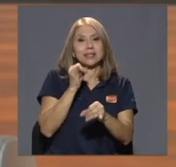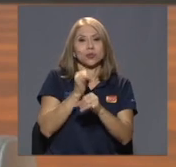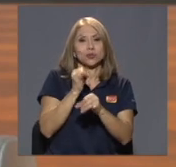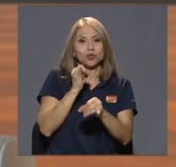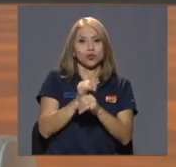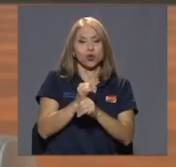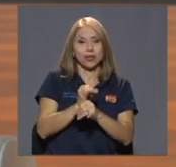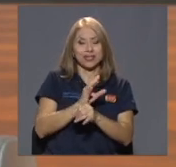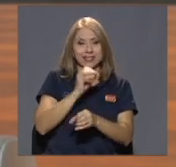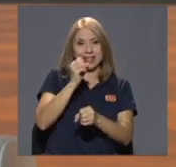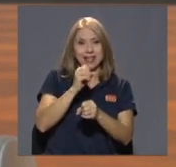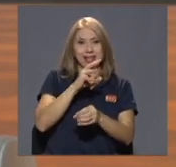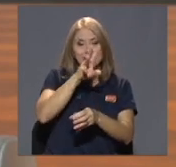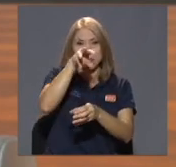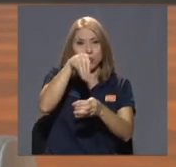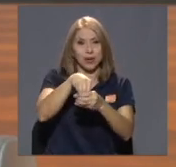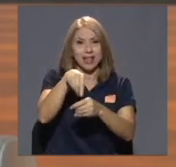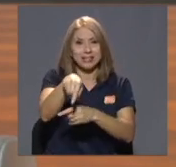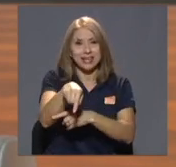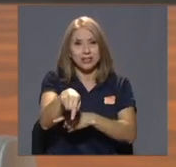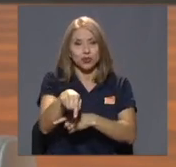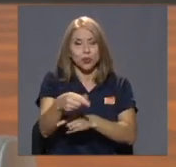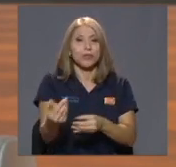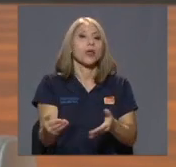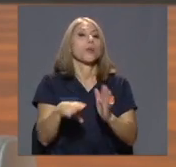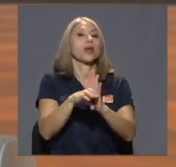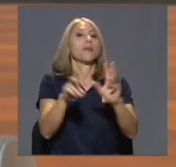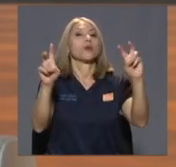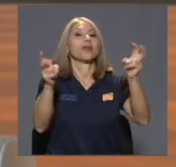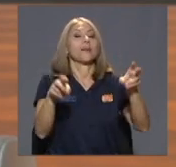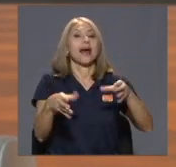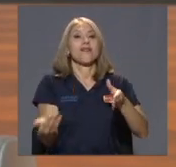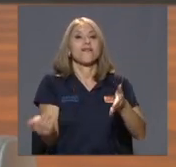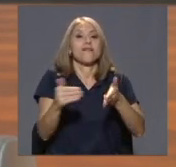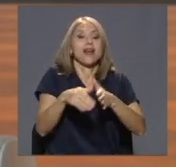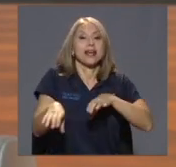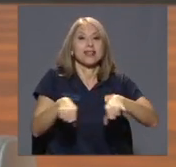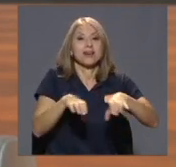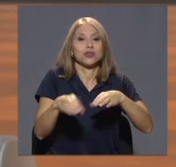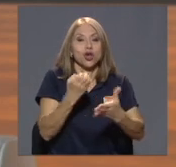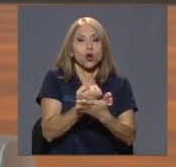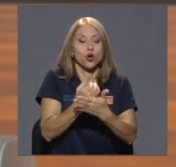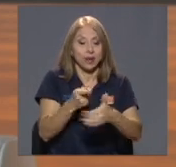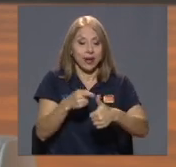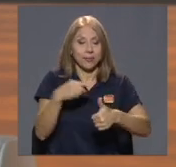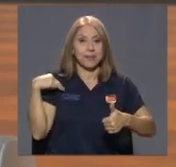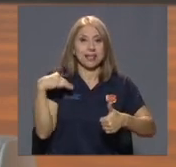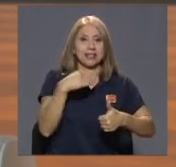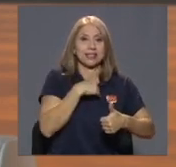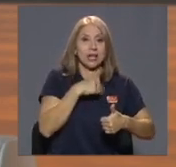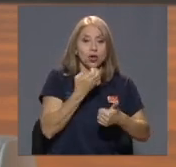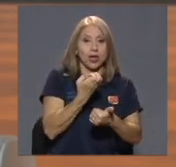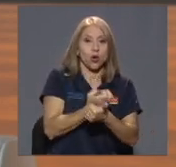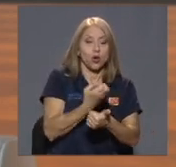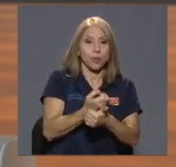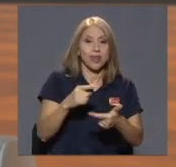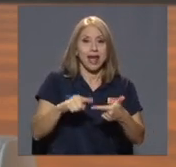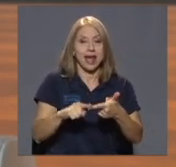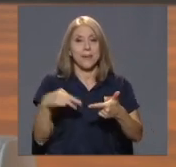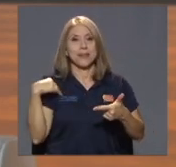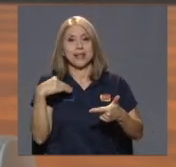decir, en reactivación económica está el Ministerio de Economía, está el Ministerio de Hacienda, está el Banco Central,